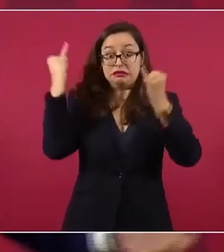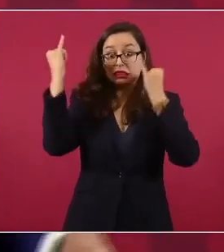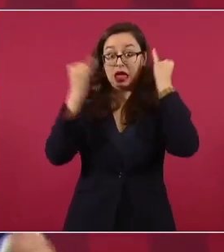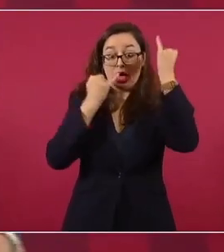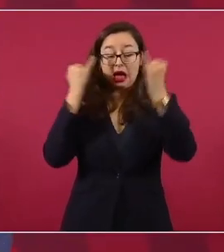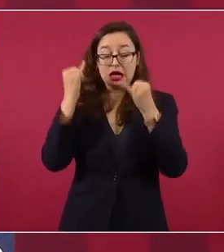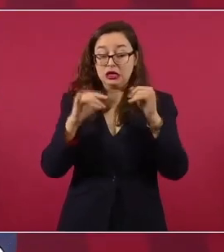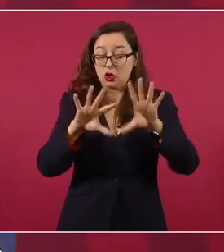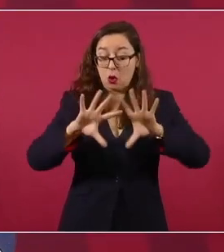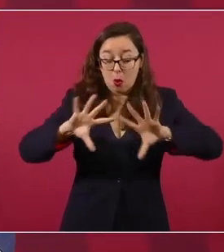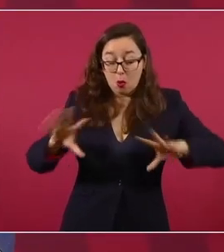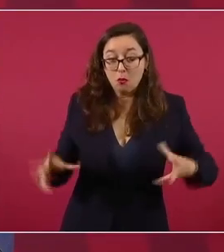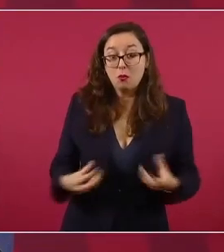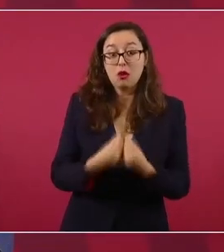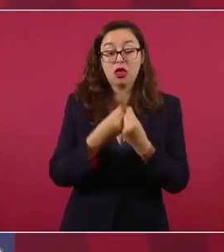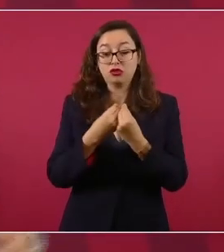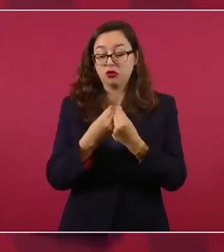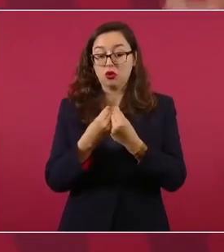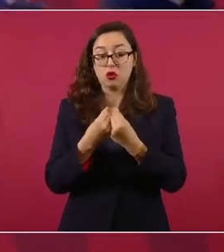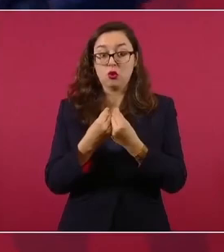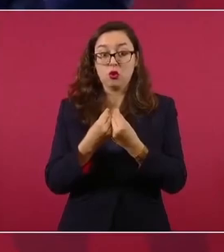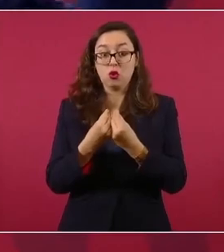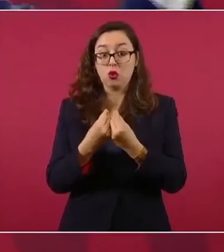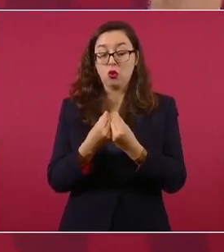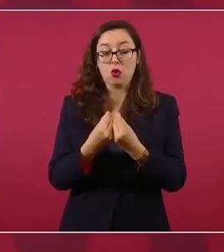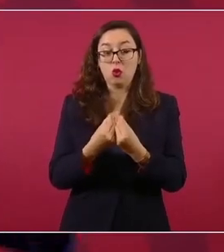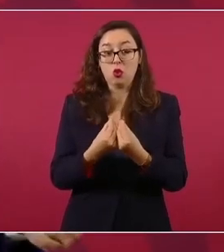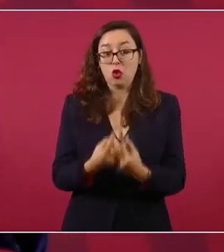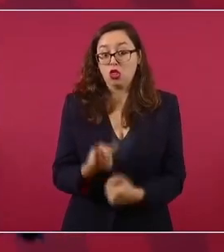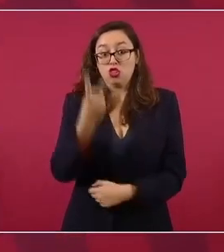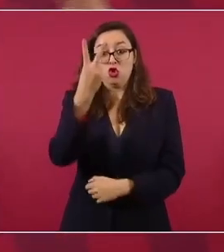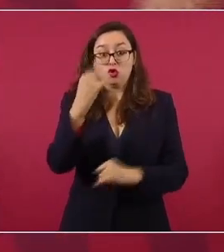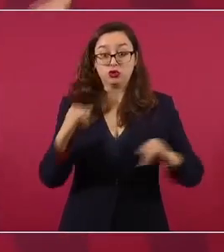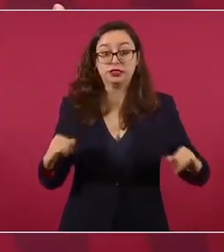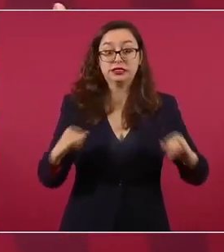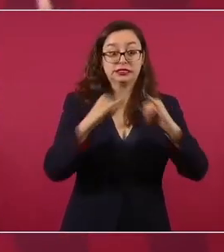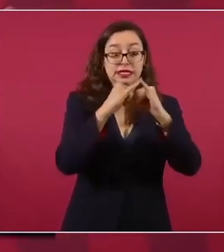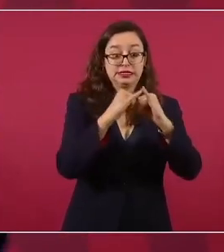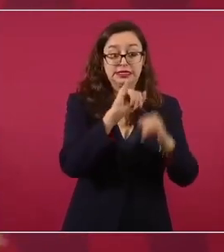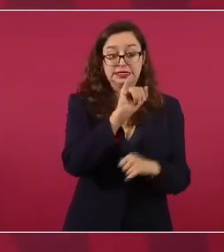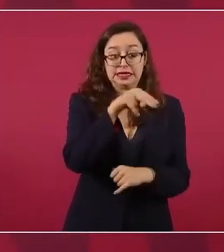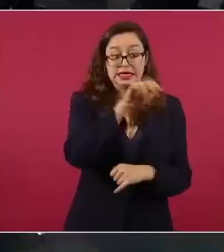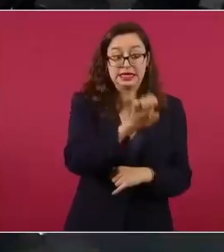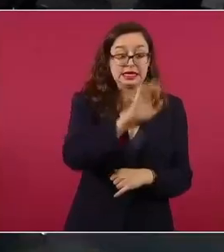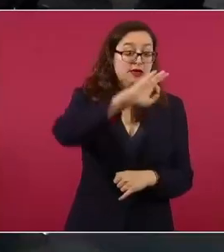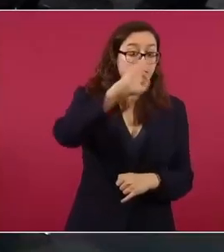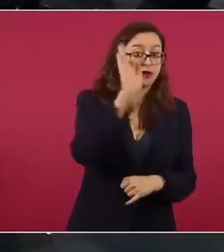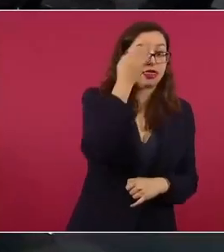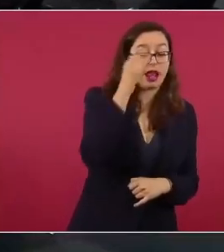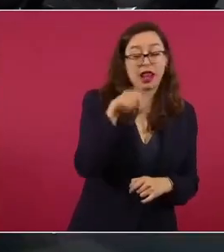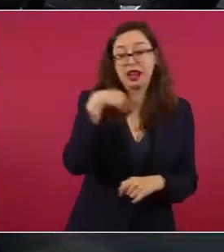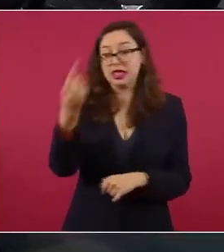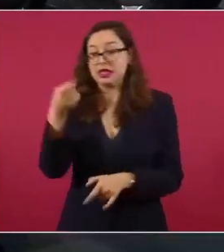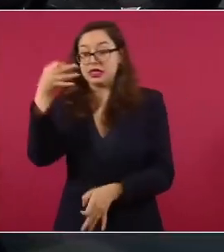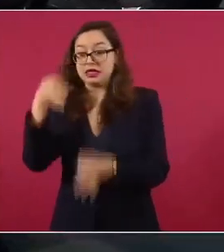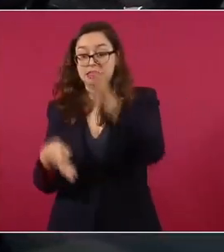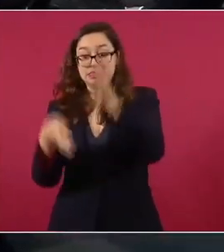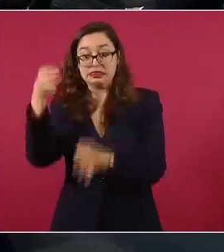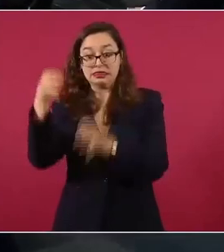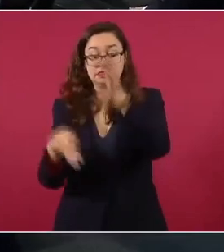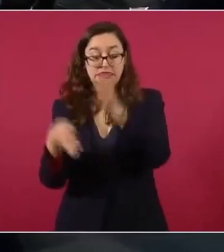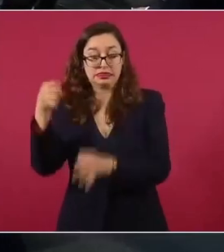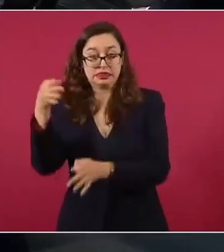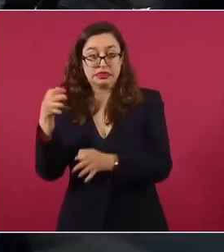electoral, ¿sí?, en dos organismos, uno que organiza las elecciones y la otra, y el otro que